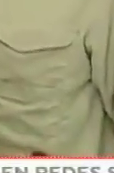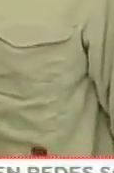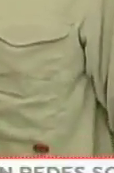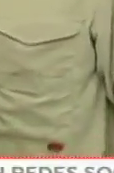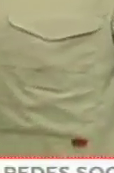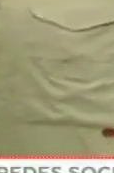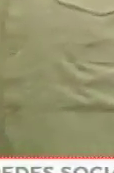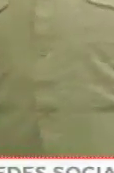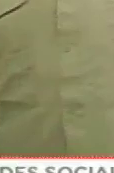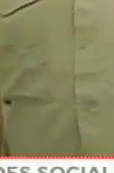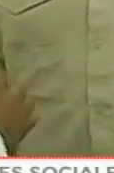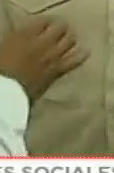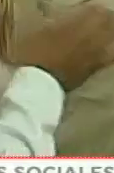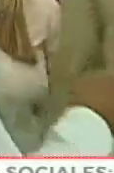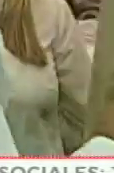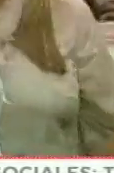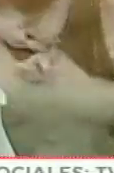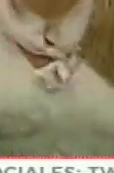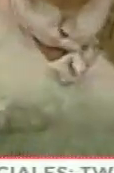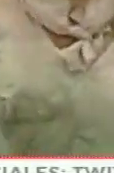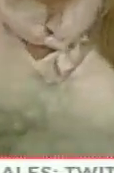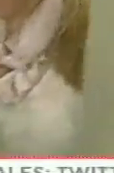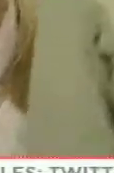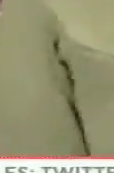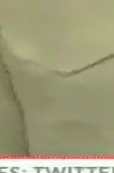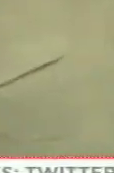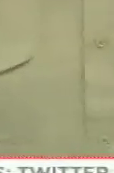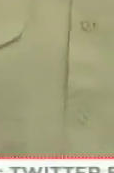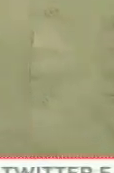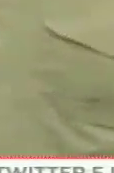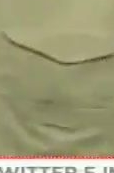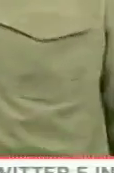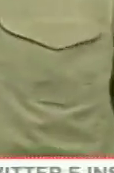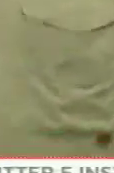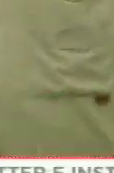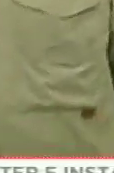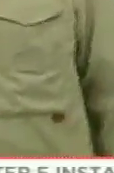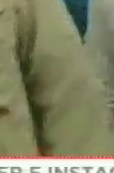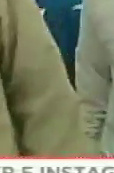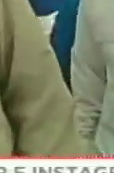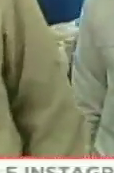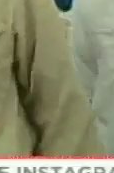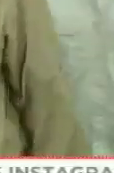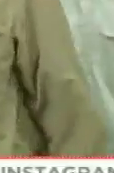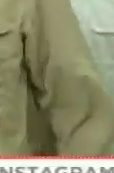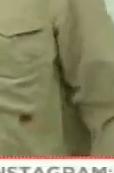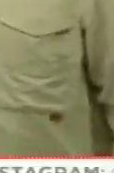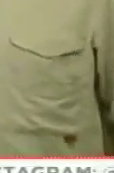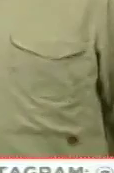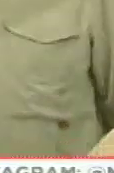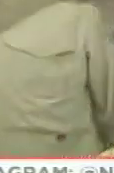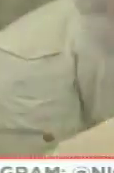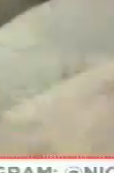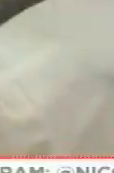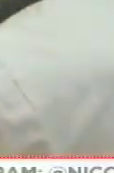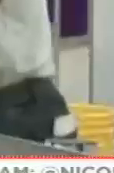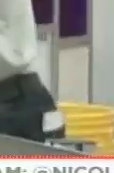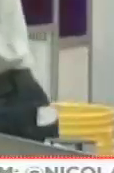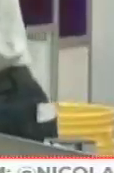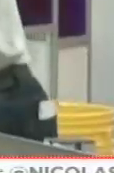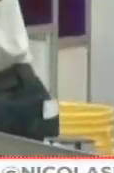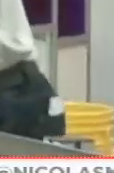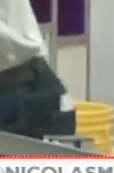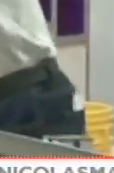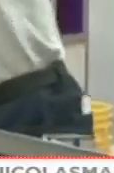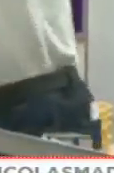desarrollo sustentable de la República Bolivariana de Venezuela para un crecimiento que lo